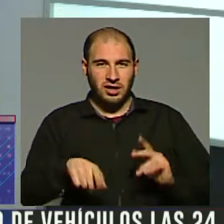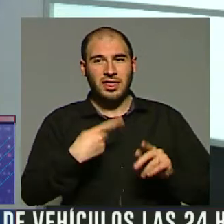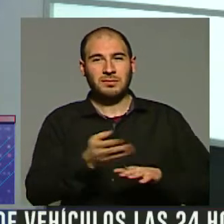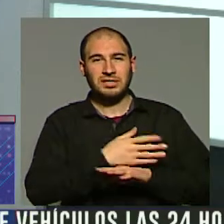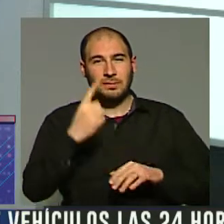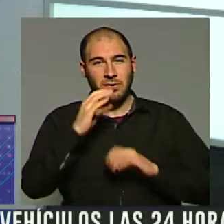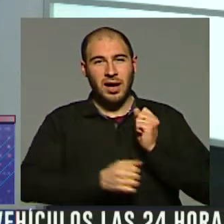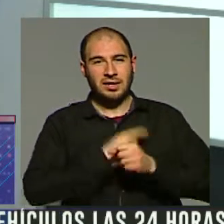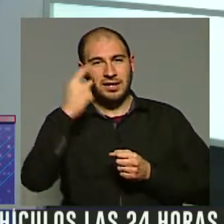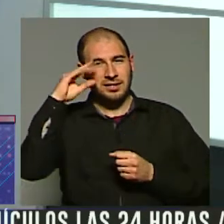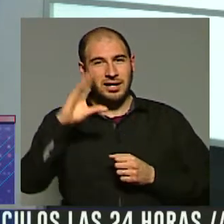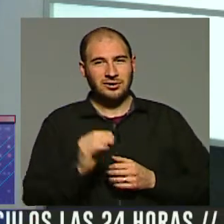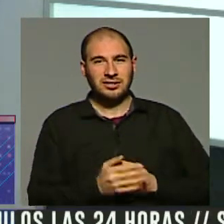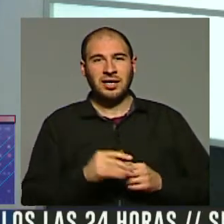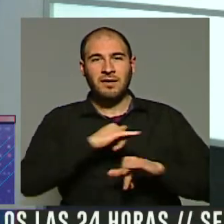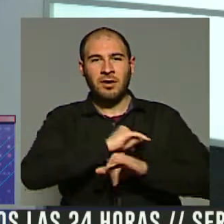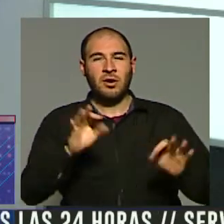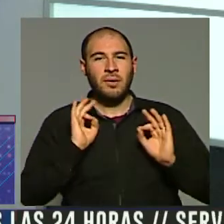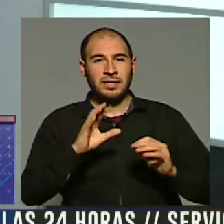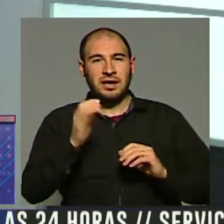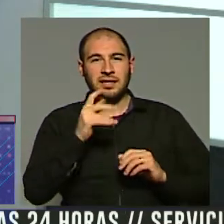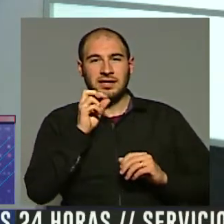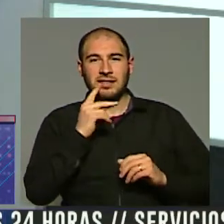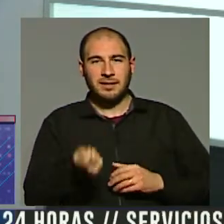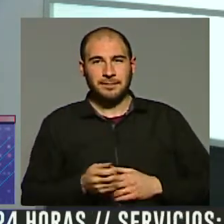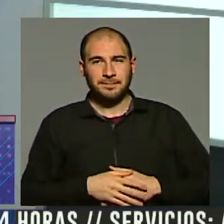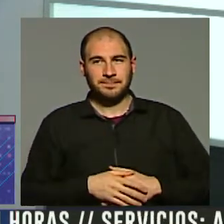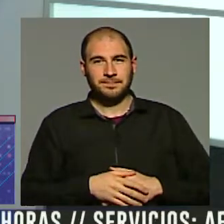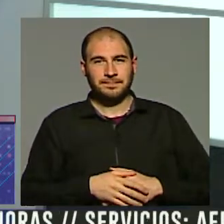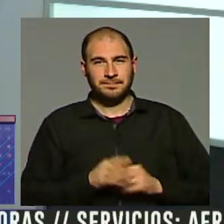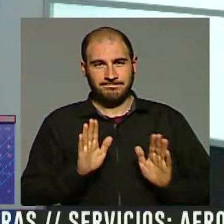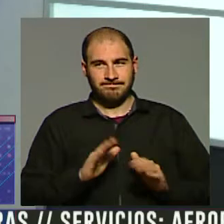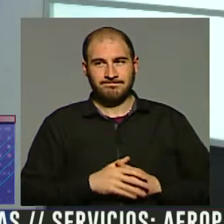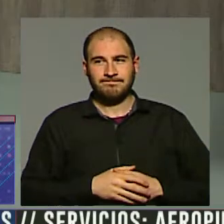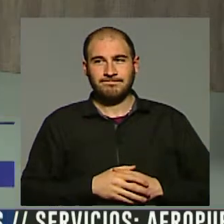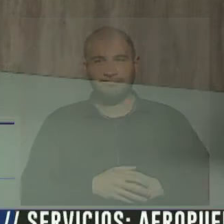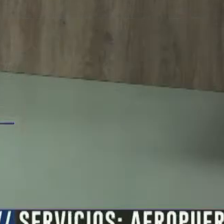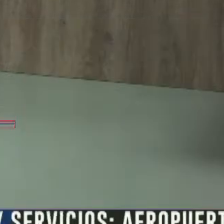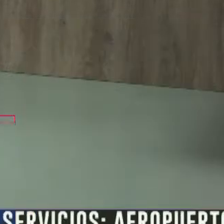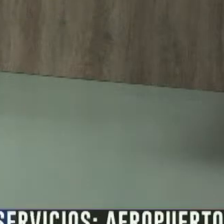Seguimos en vivo hasta las 22 con toda la información por el canal 30 de la televisión digital abierta. Ya volvemos.